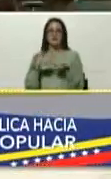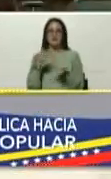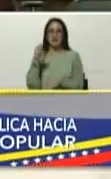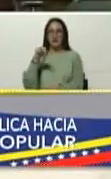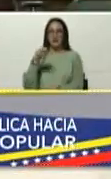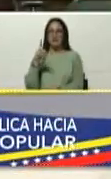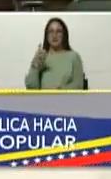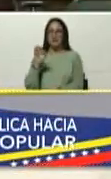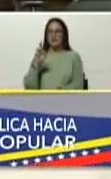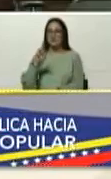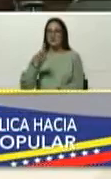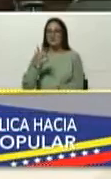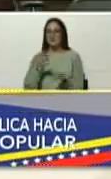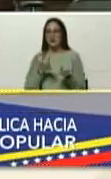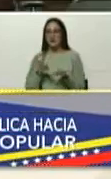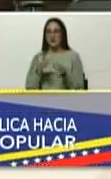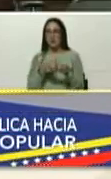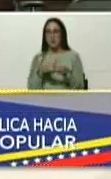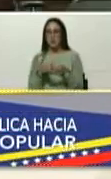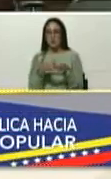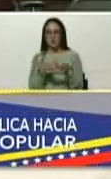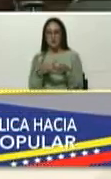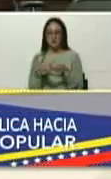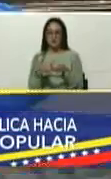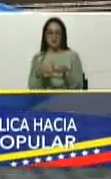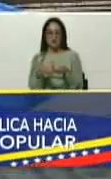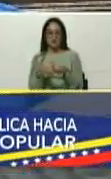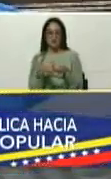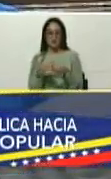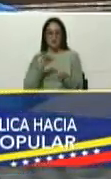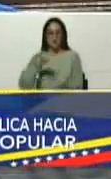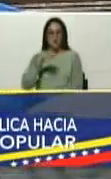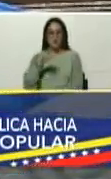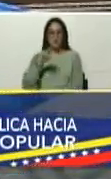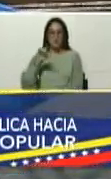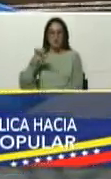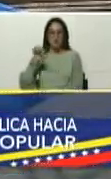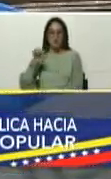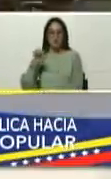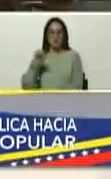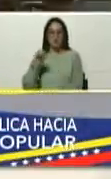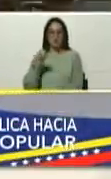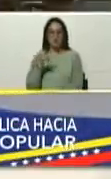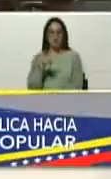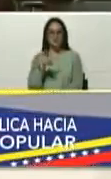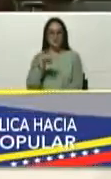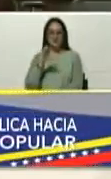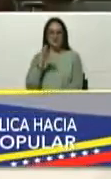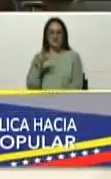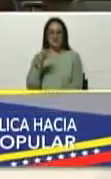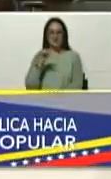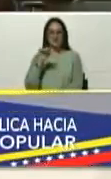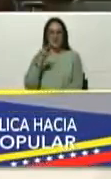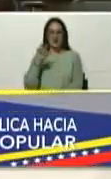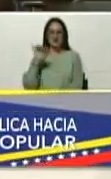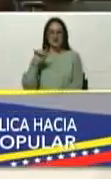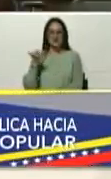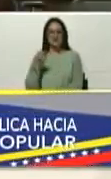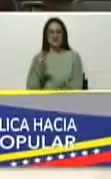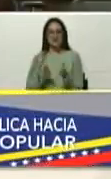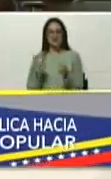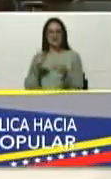secretario de la Comisión. Julio Chávez, integrante de la Comisión de Desarrollo de Comunas, entre